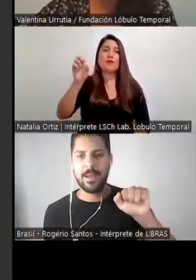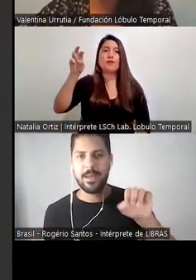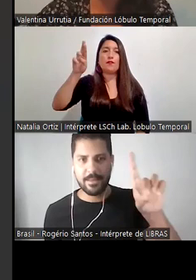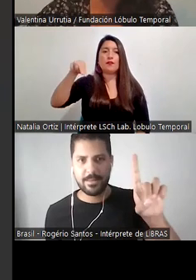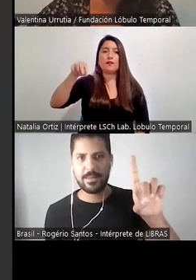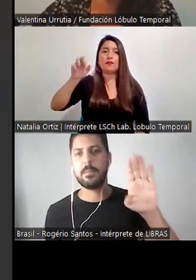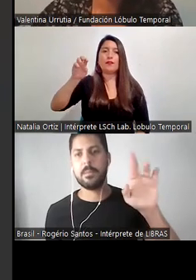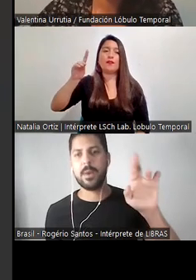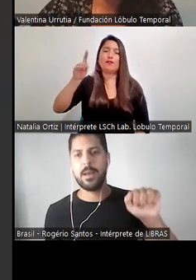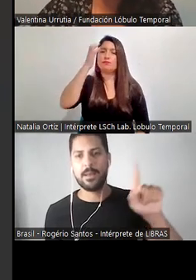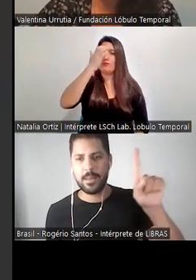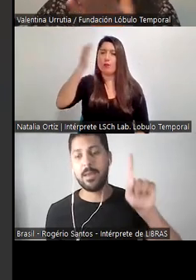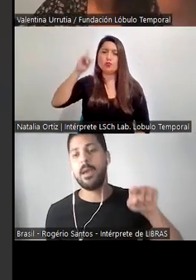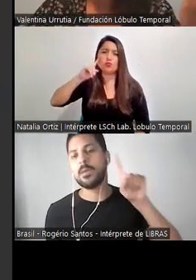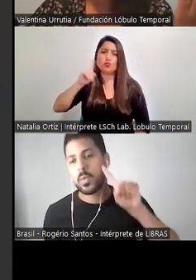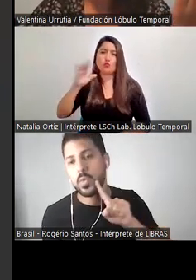sordo norteamericano,